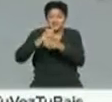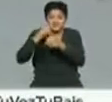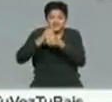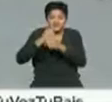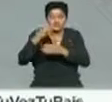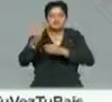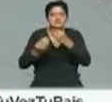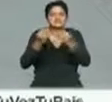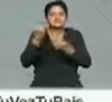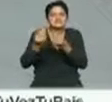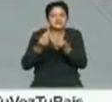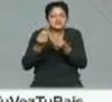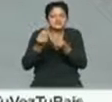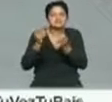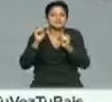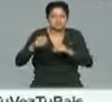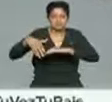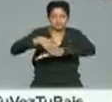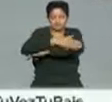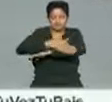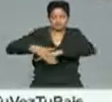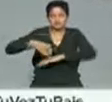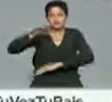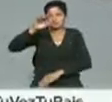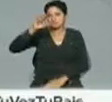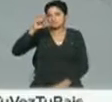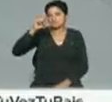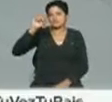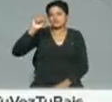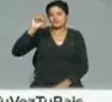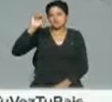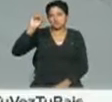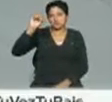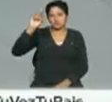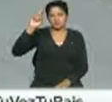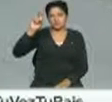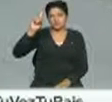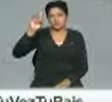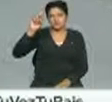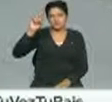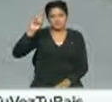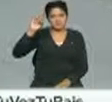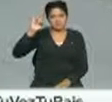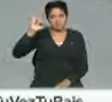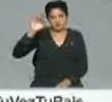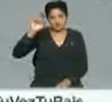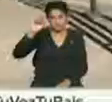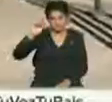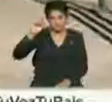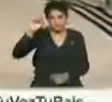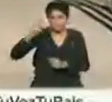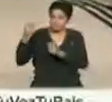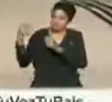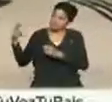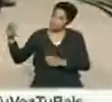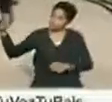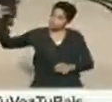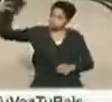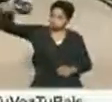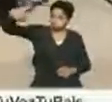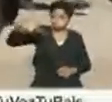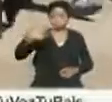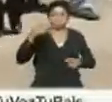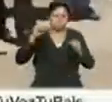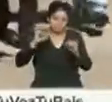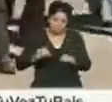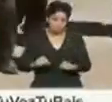el ingreso por la calle Luis Sodiro e ingresar por la calle Luisa para el ingreso. Los servicios de